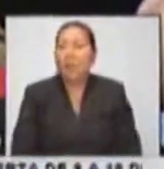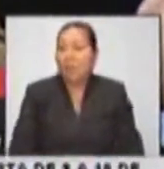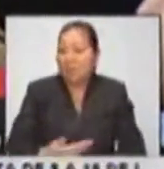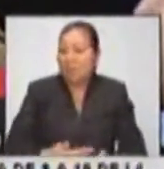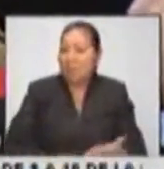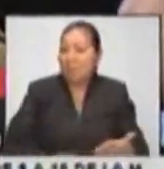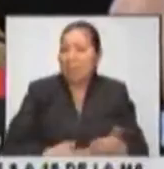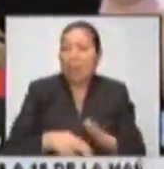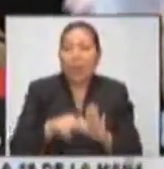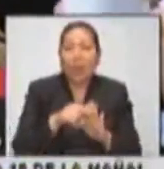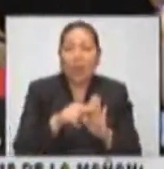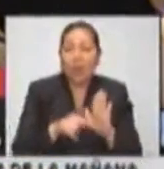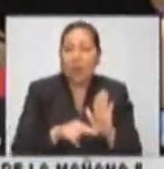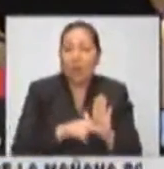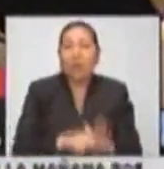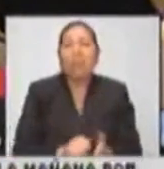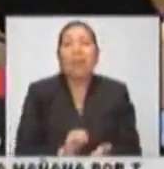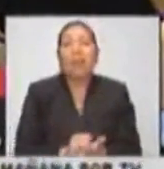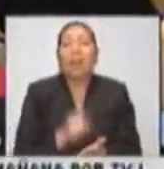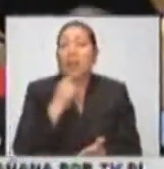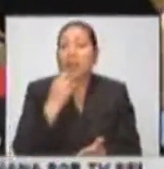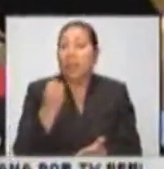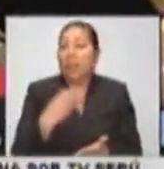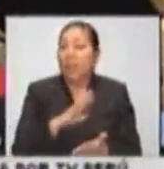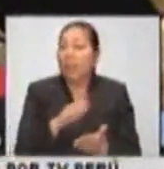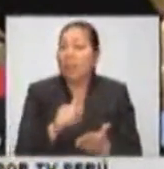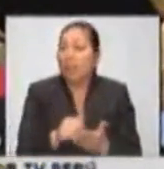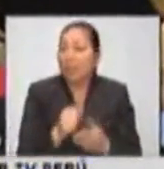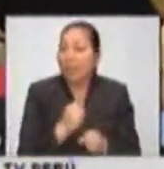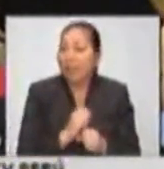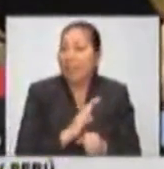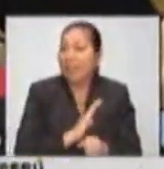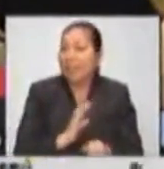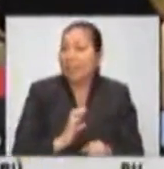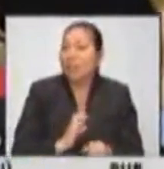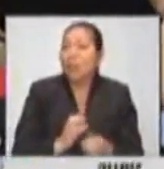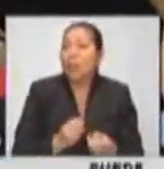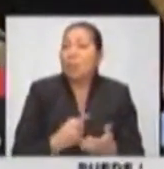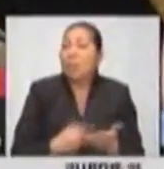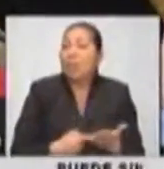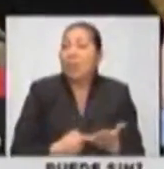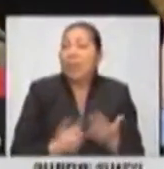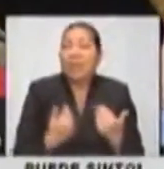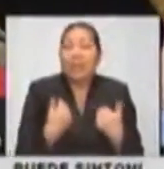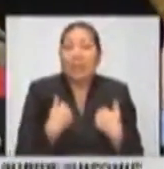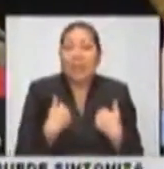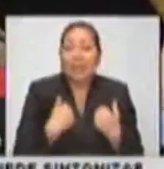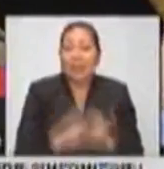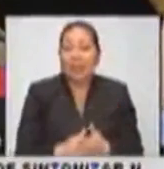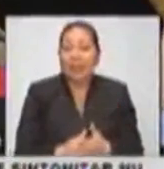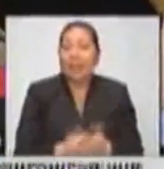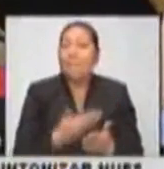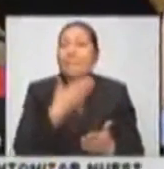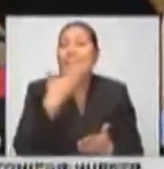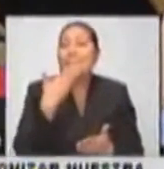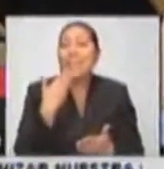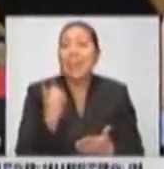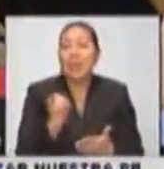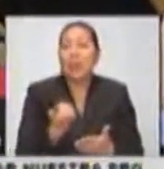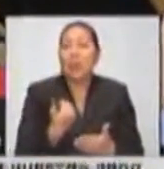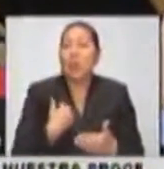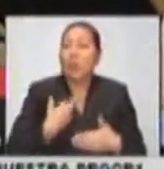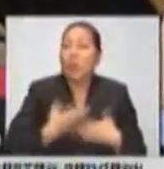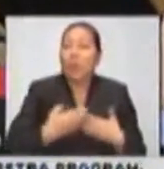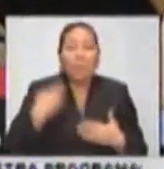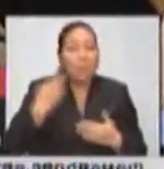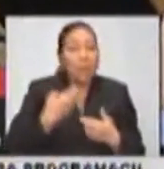documento normativo que nos diga a todos los que trabajamos para el Estado cómo es esto de mantener la mejora de calidad continua de